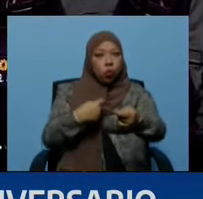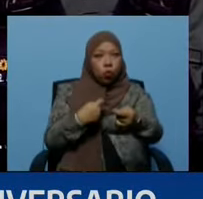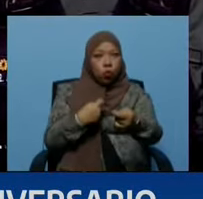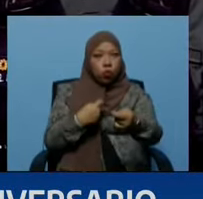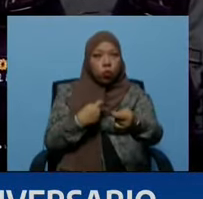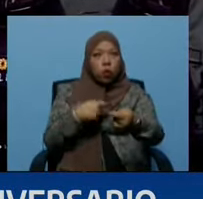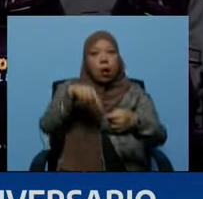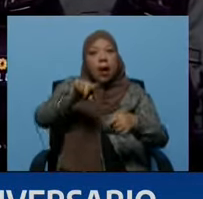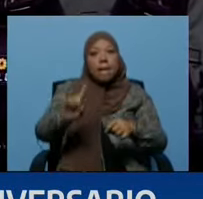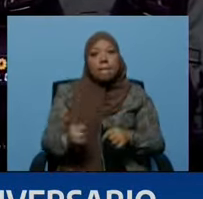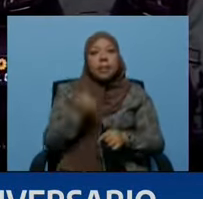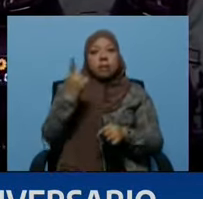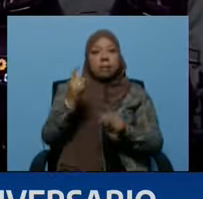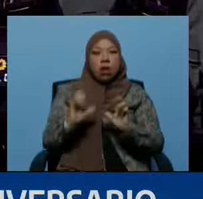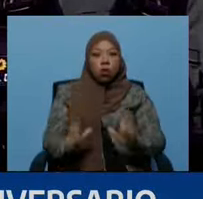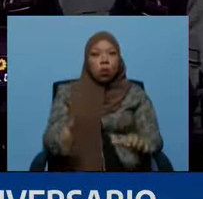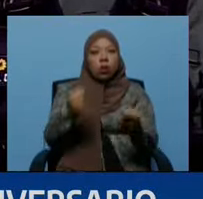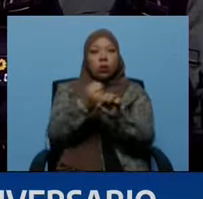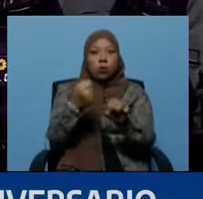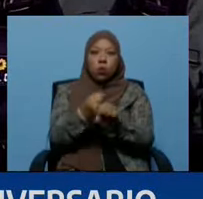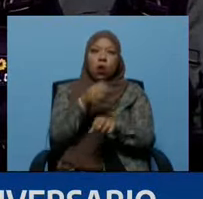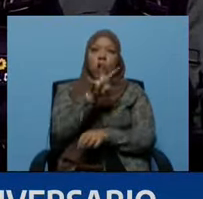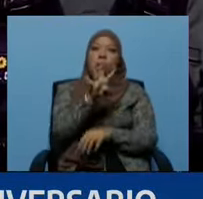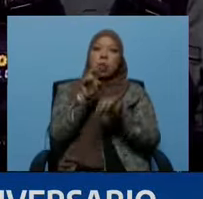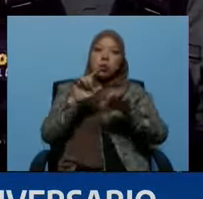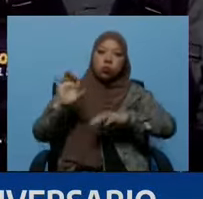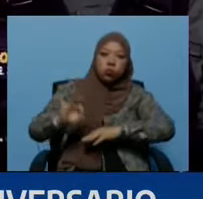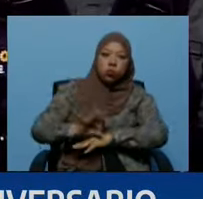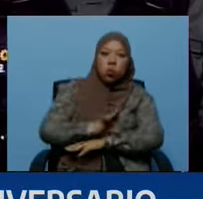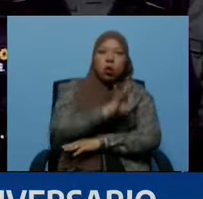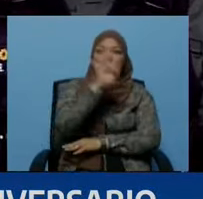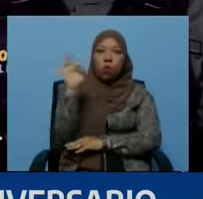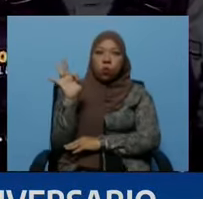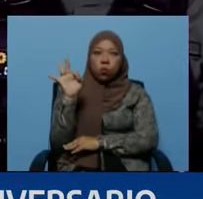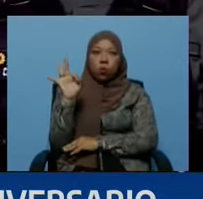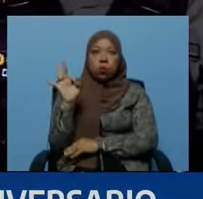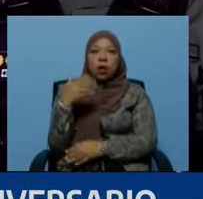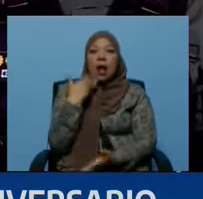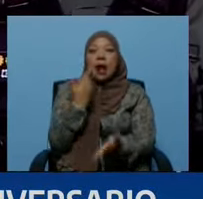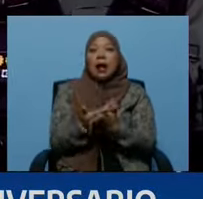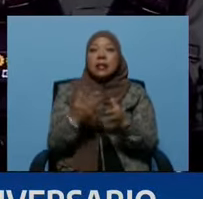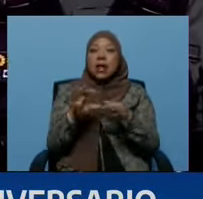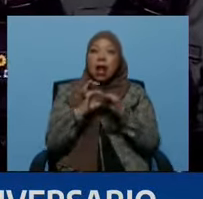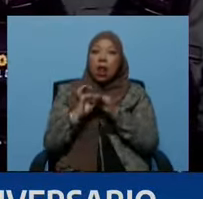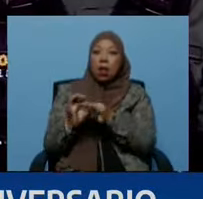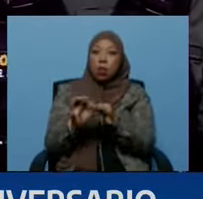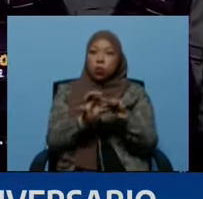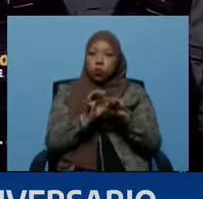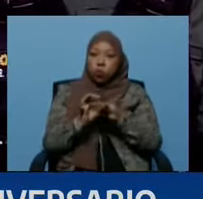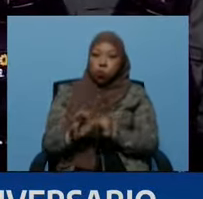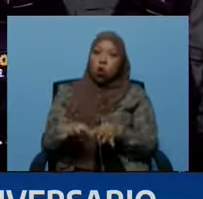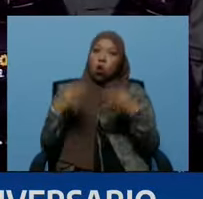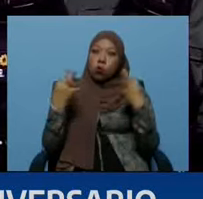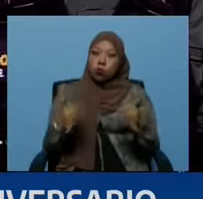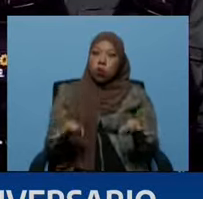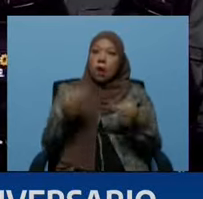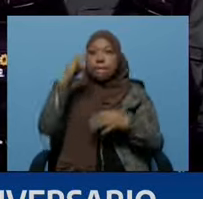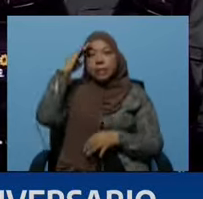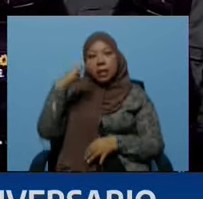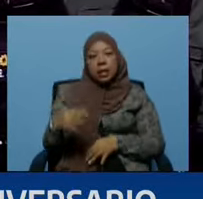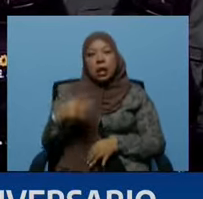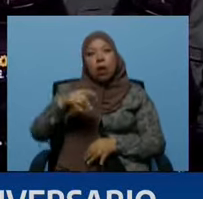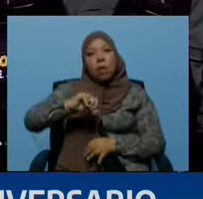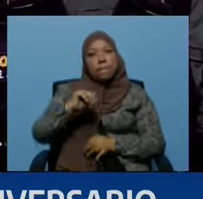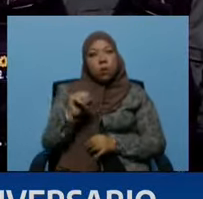en esta primera andanada en 48 horas. Gracias a la unión perfecta cívico, militar,